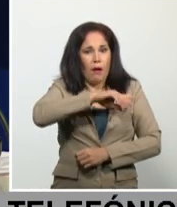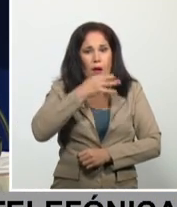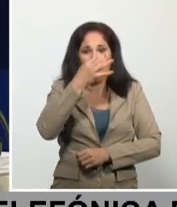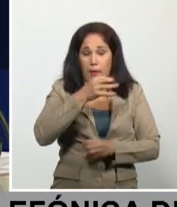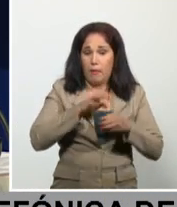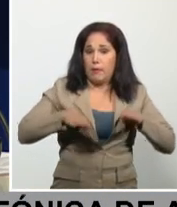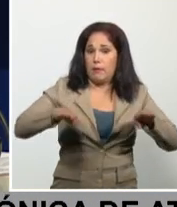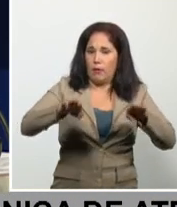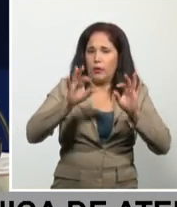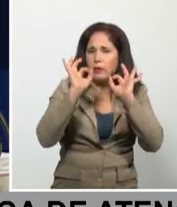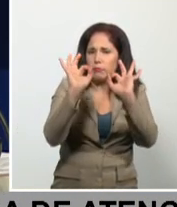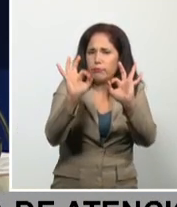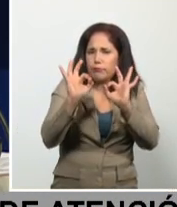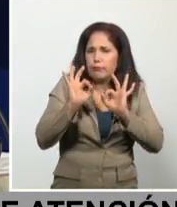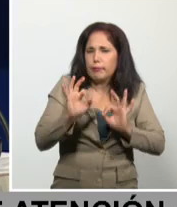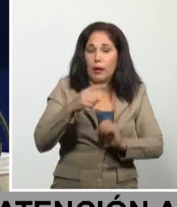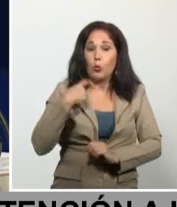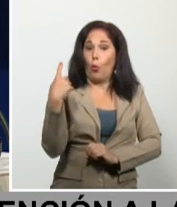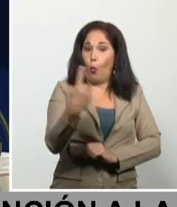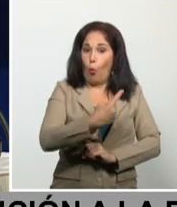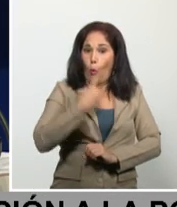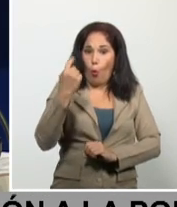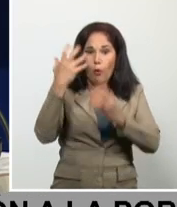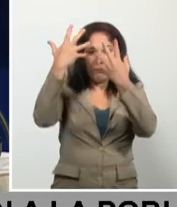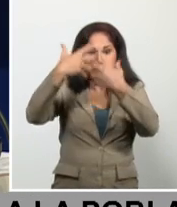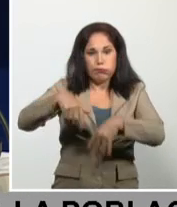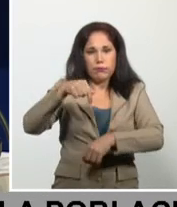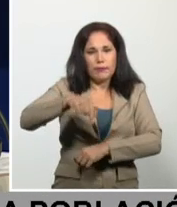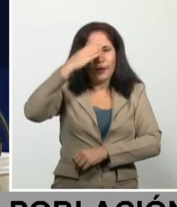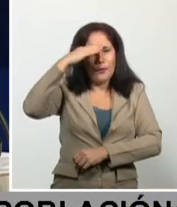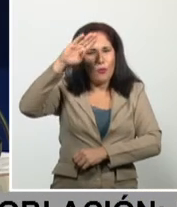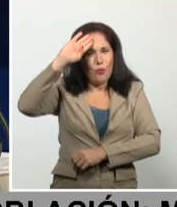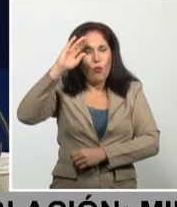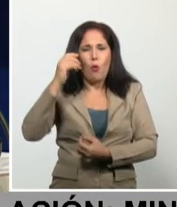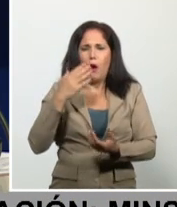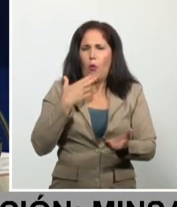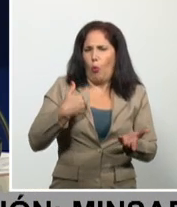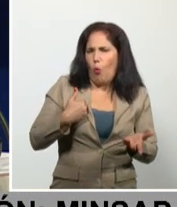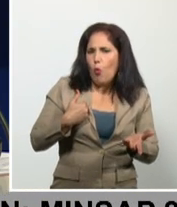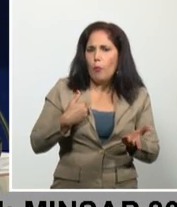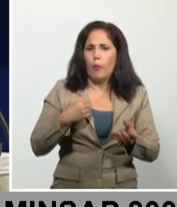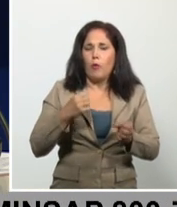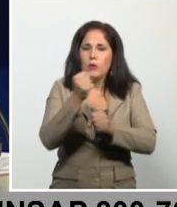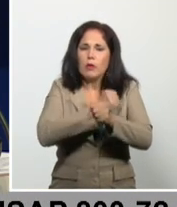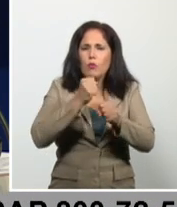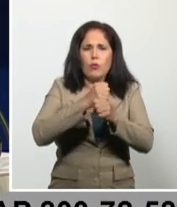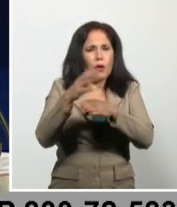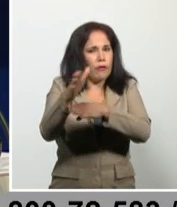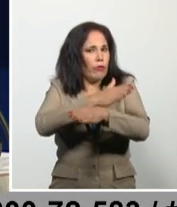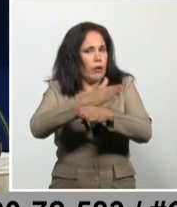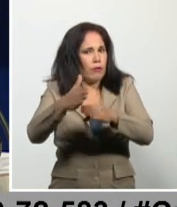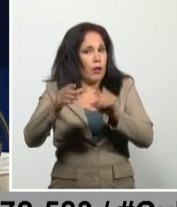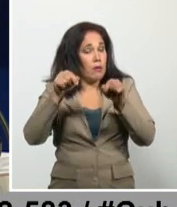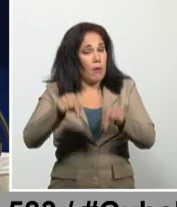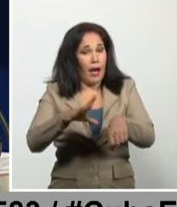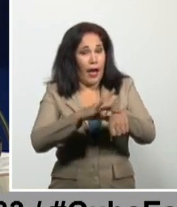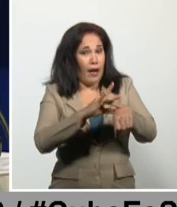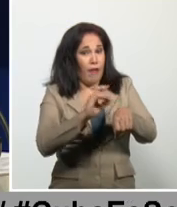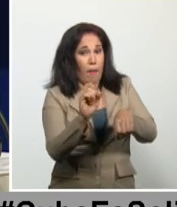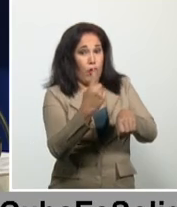detallada de todo lo que se produce, de todo lo que se trata de utilizar incluso ya no para el enfermo,